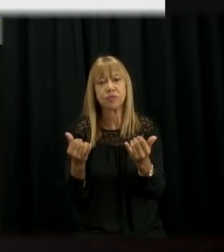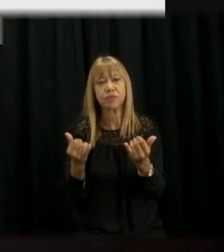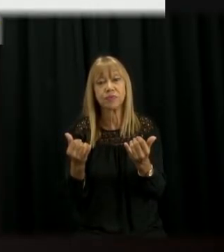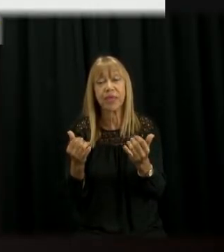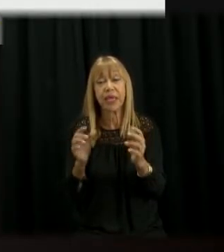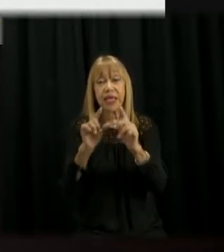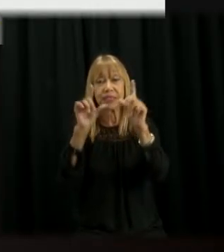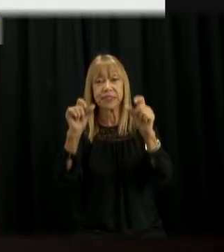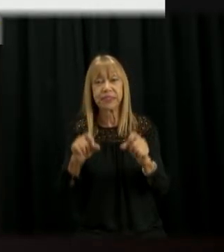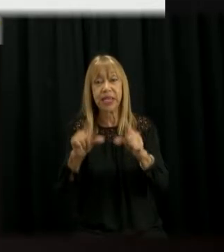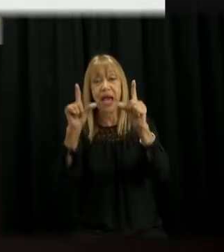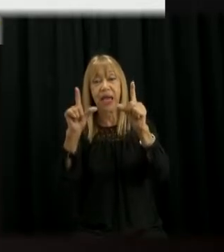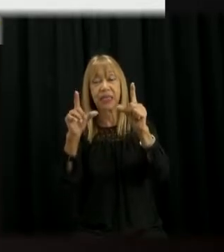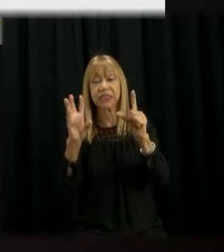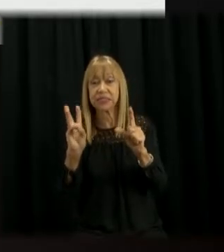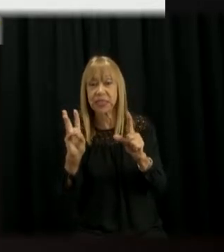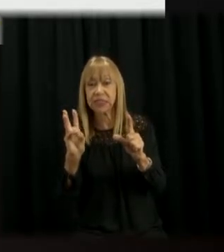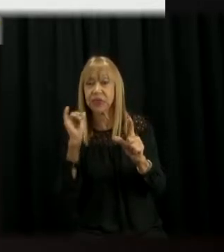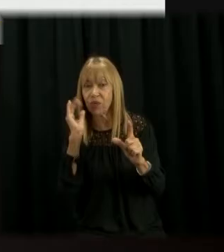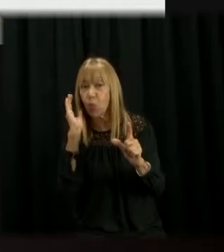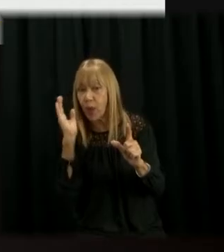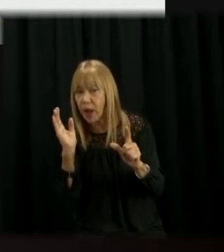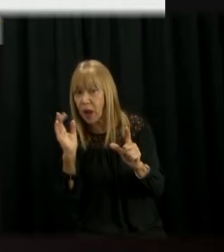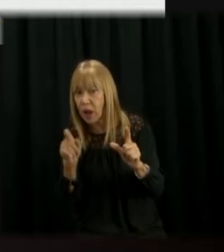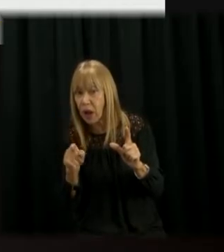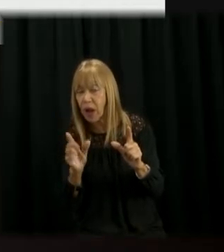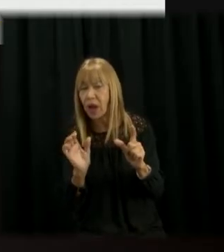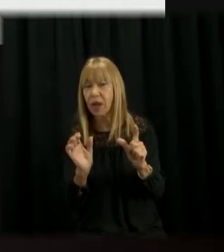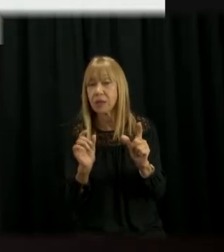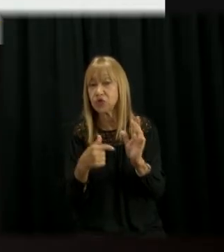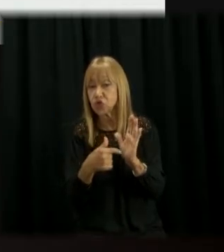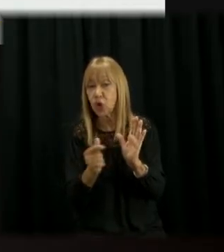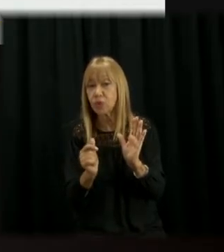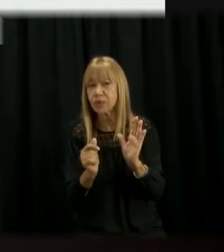a la diapositiva 6, si puede.